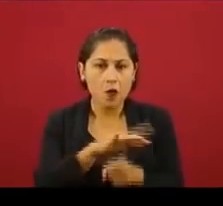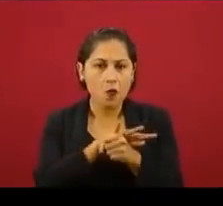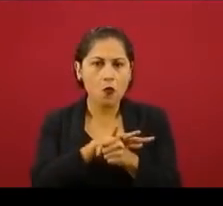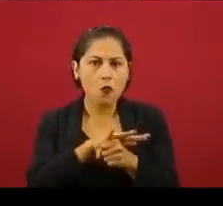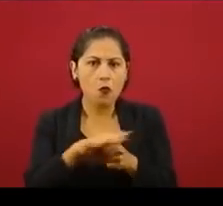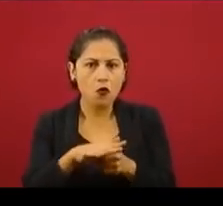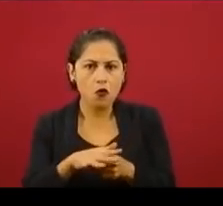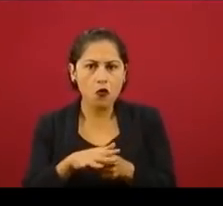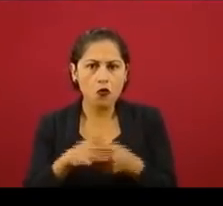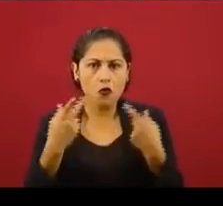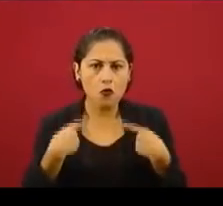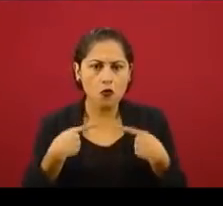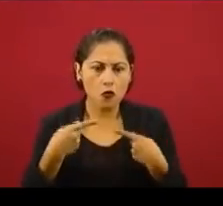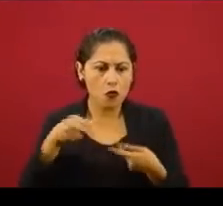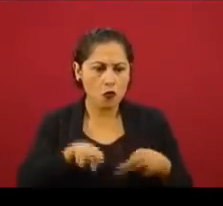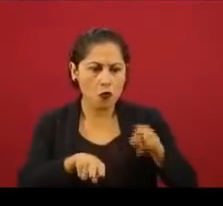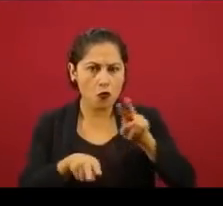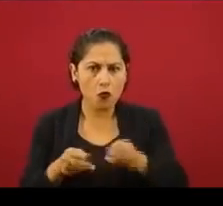Muy